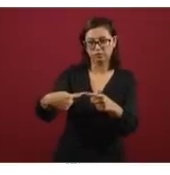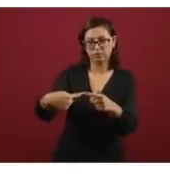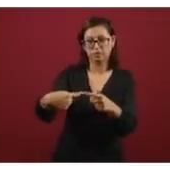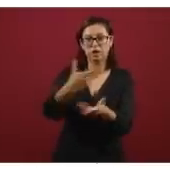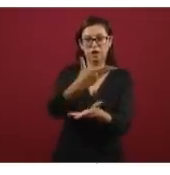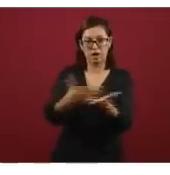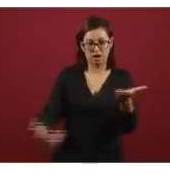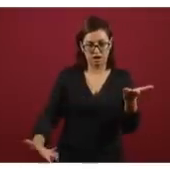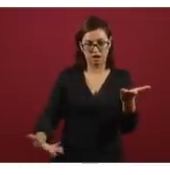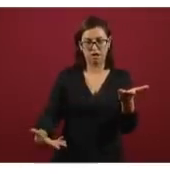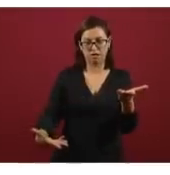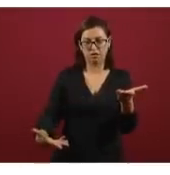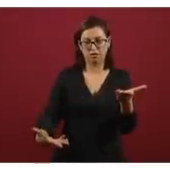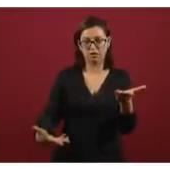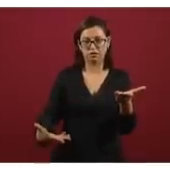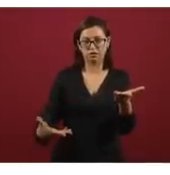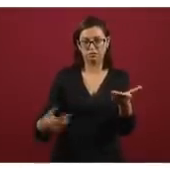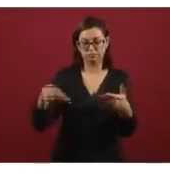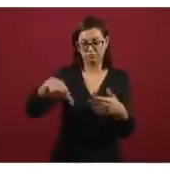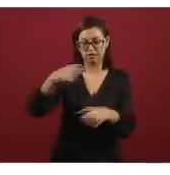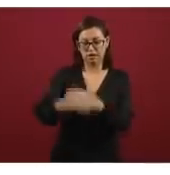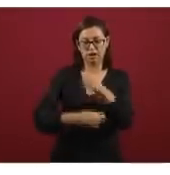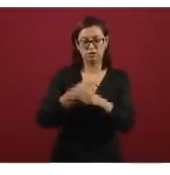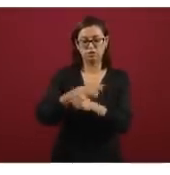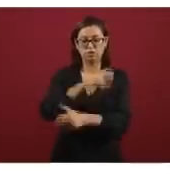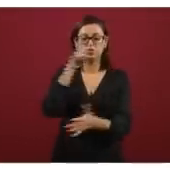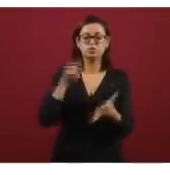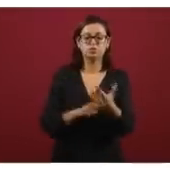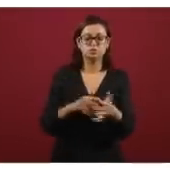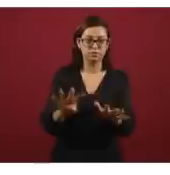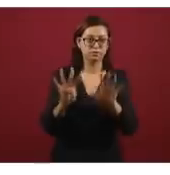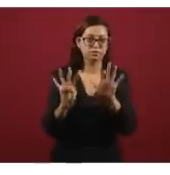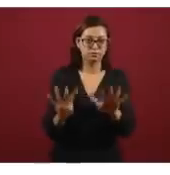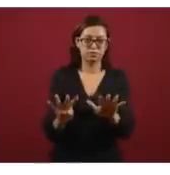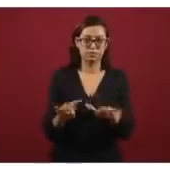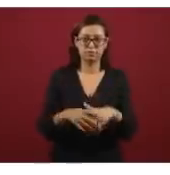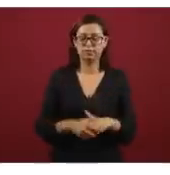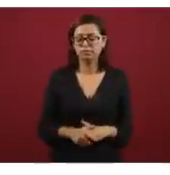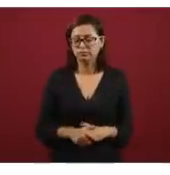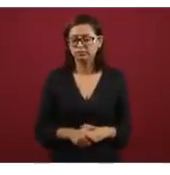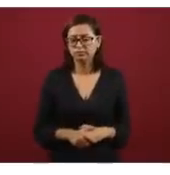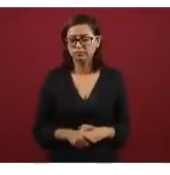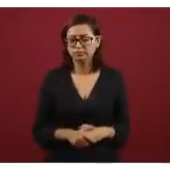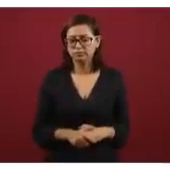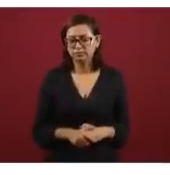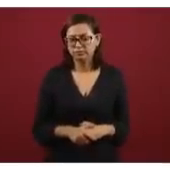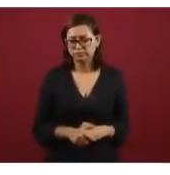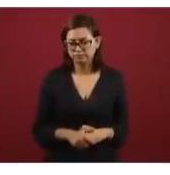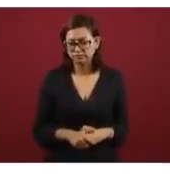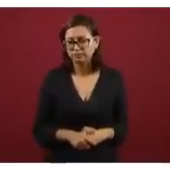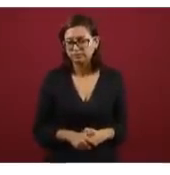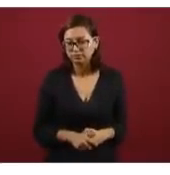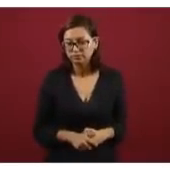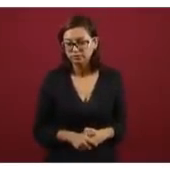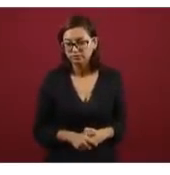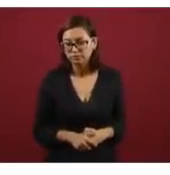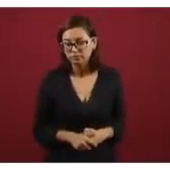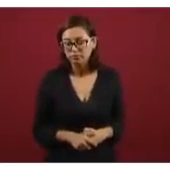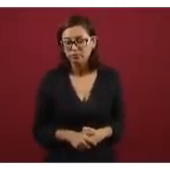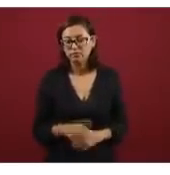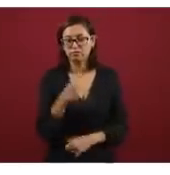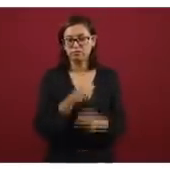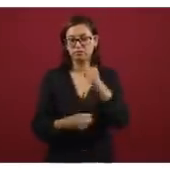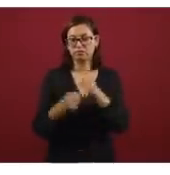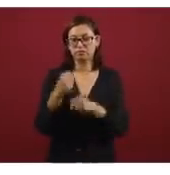proyección que tenemos para este año. Se puede observar que en noviembre